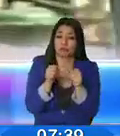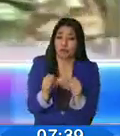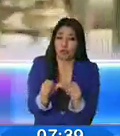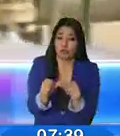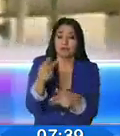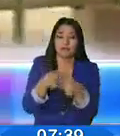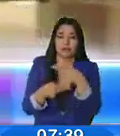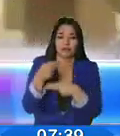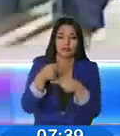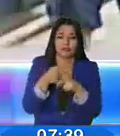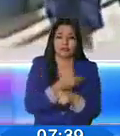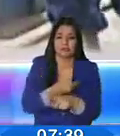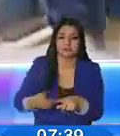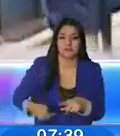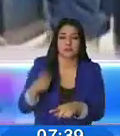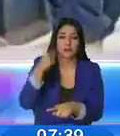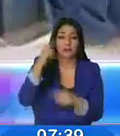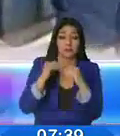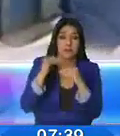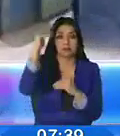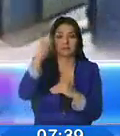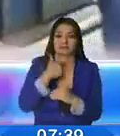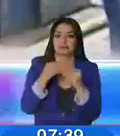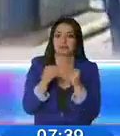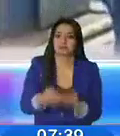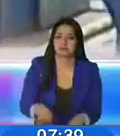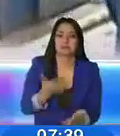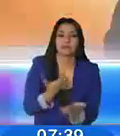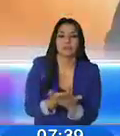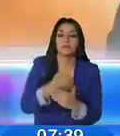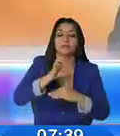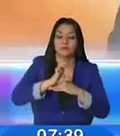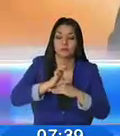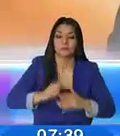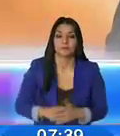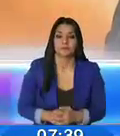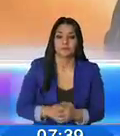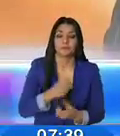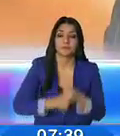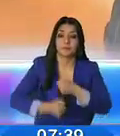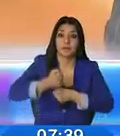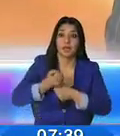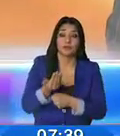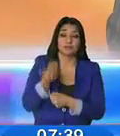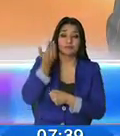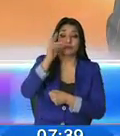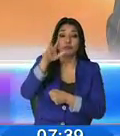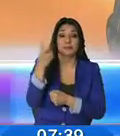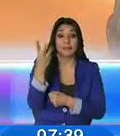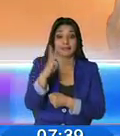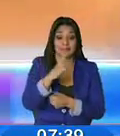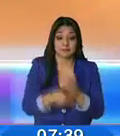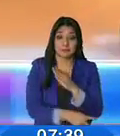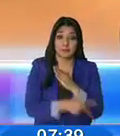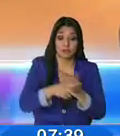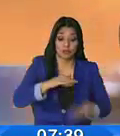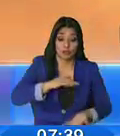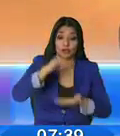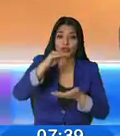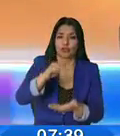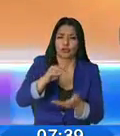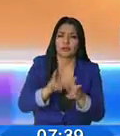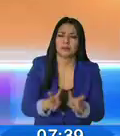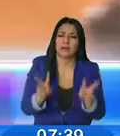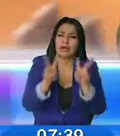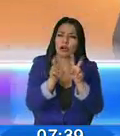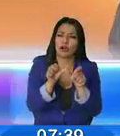negociadas por el expresidente Rafael Correa perjudicaron a la economía nacional. En el año 2016, el precio del barril del petróleo, cuyas tarifas de